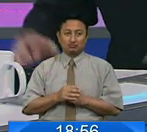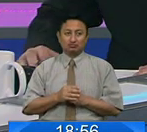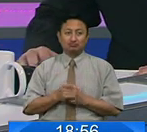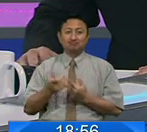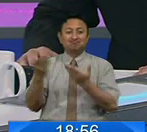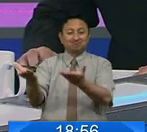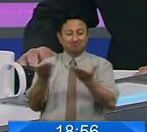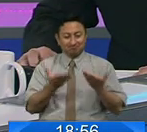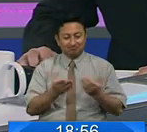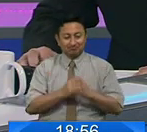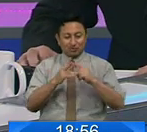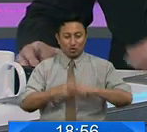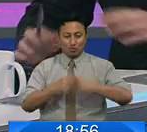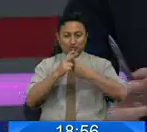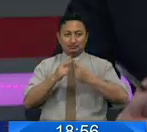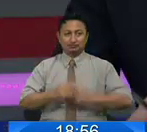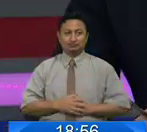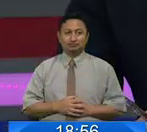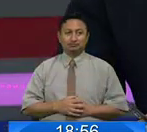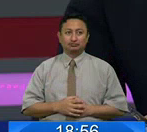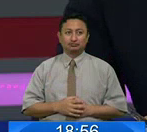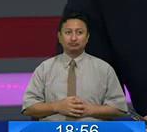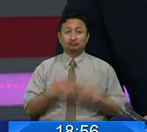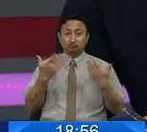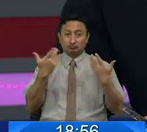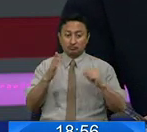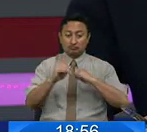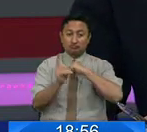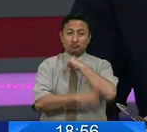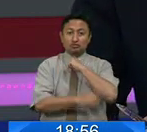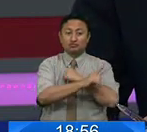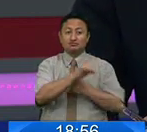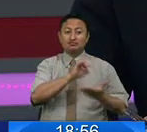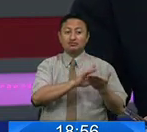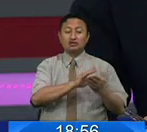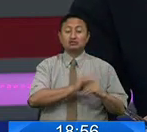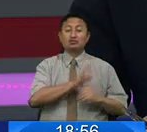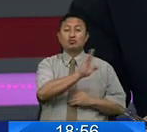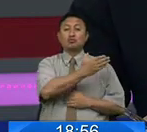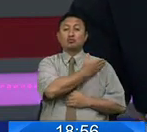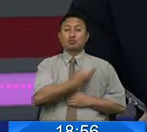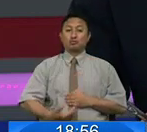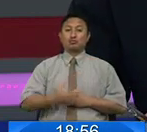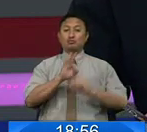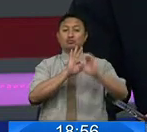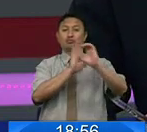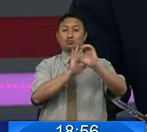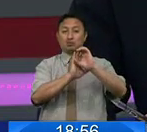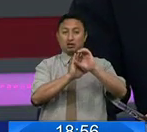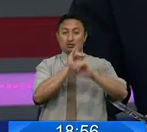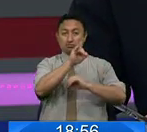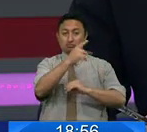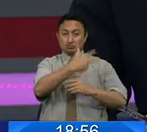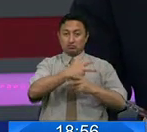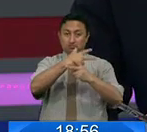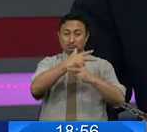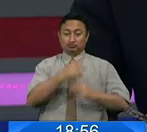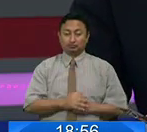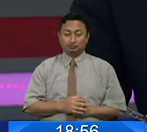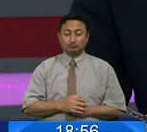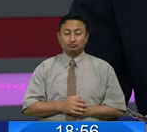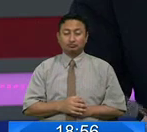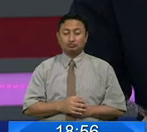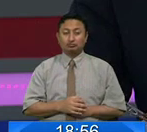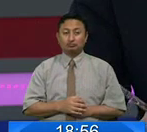bienvenidos iniciamos ya tras la censura y destitución del presidente y tres consejeros de consejo de participación ciudadana y control